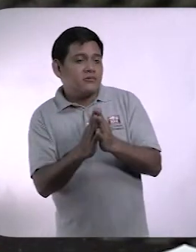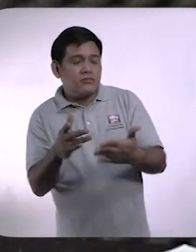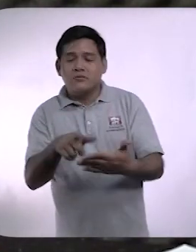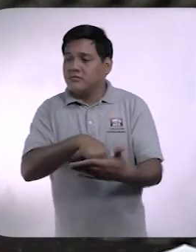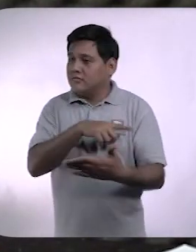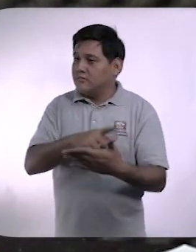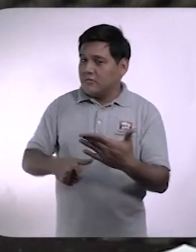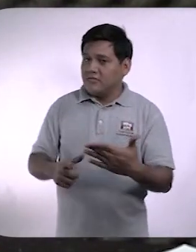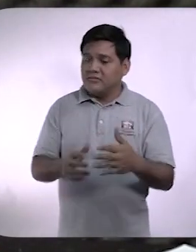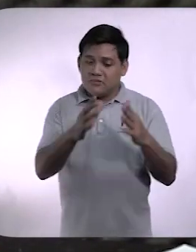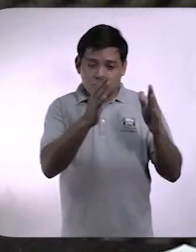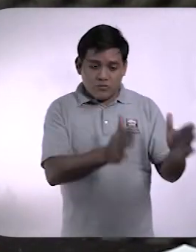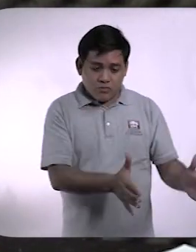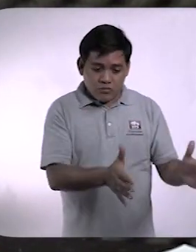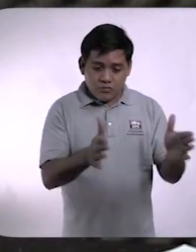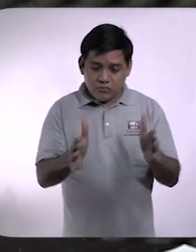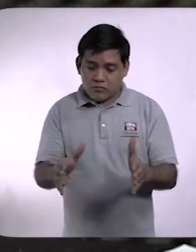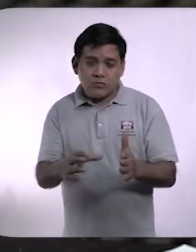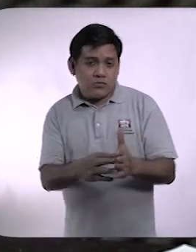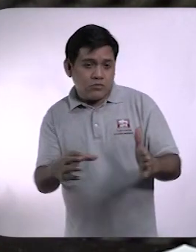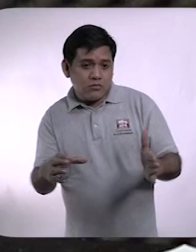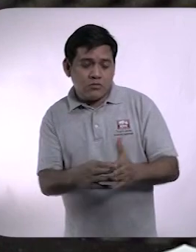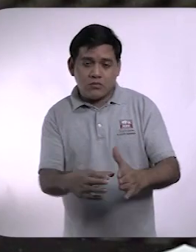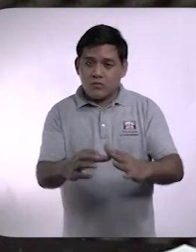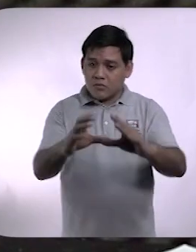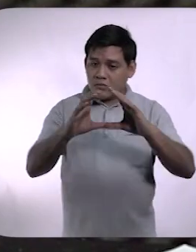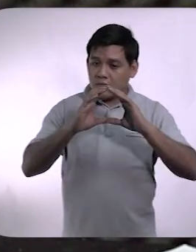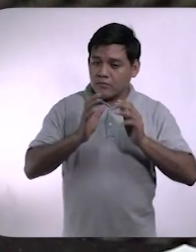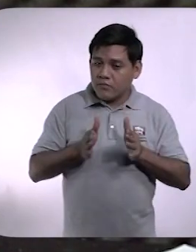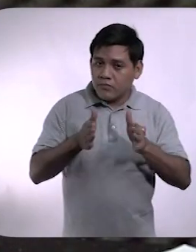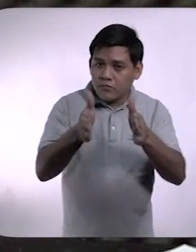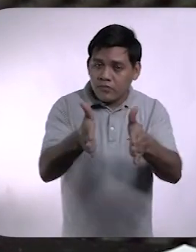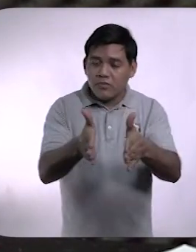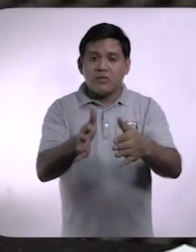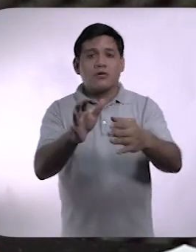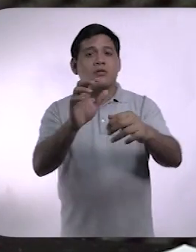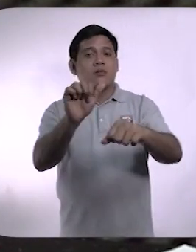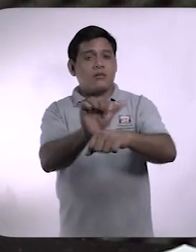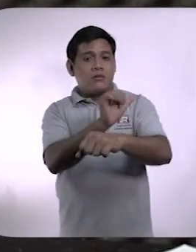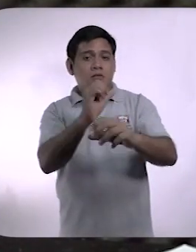ser almacenadas en los tráiler que obviamente las transportaron